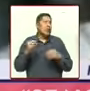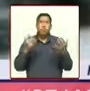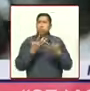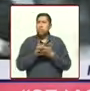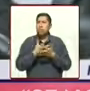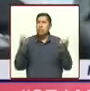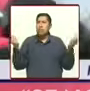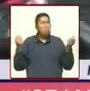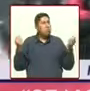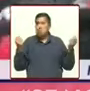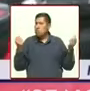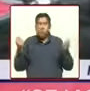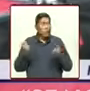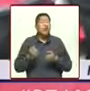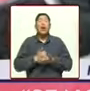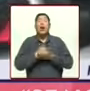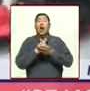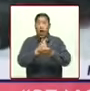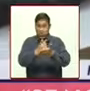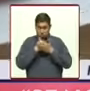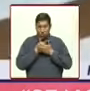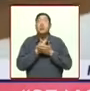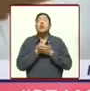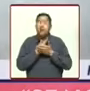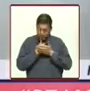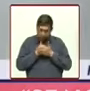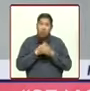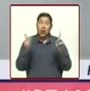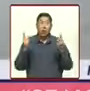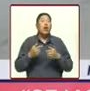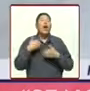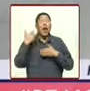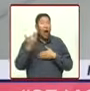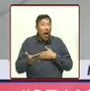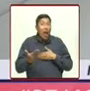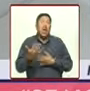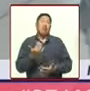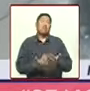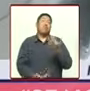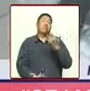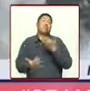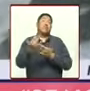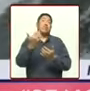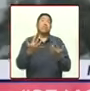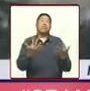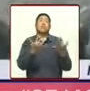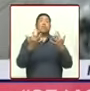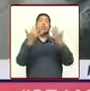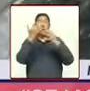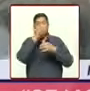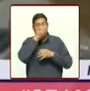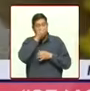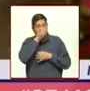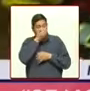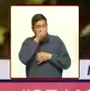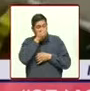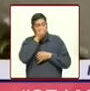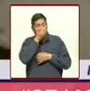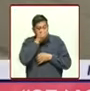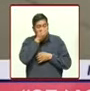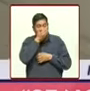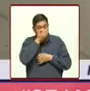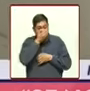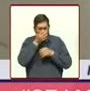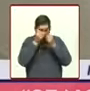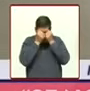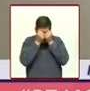Si bien ayudó, pero en este momento tenemos incendio todavía activo. Es por eso la densa humareda acá que nos está causando malestar, no solamente en los niños,